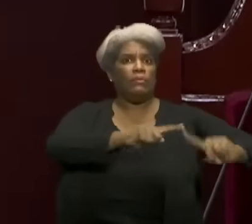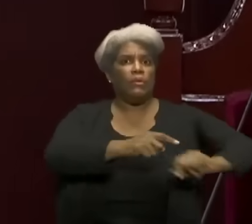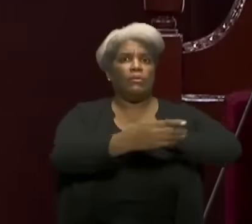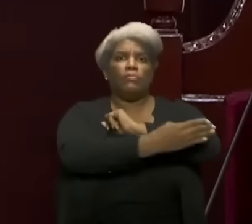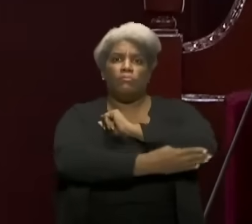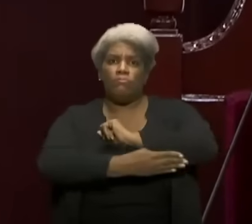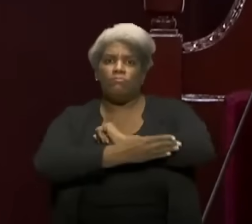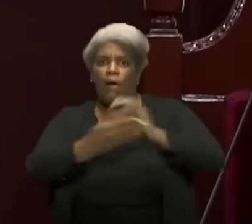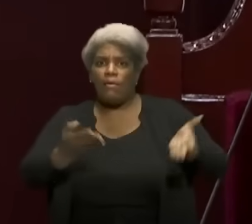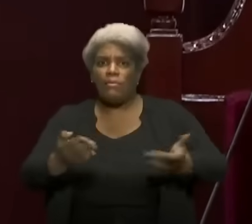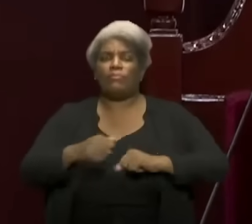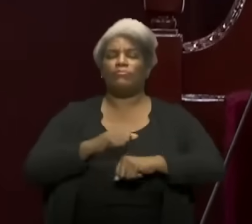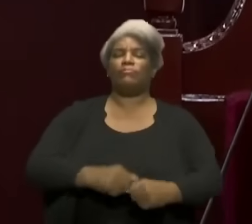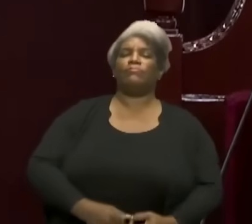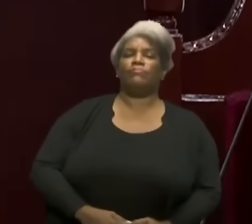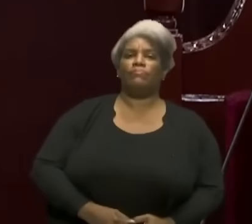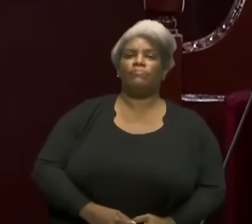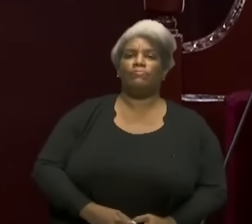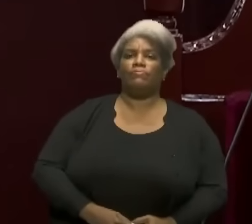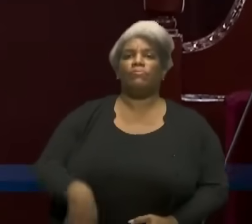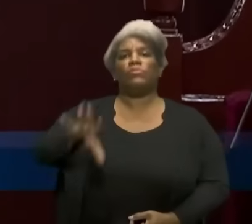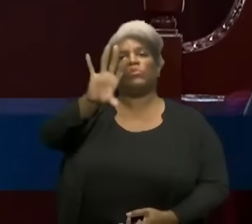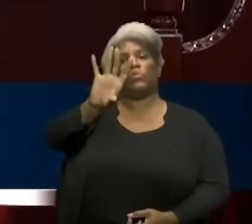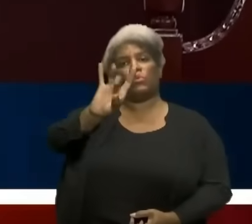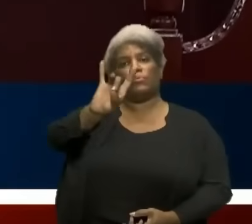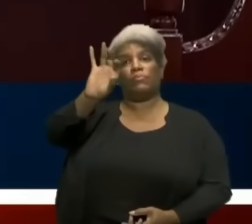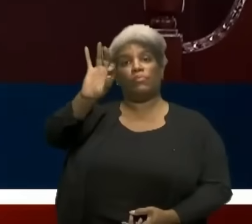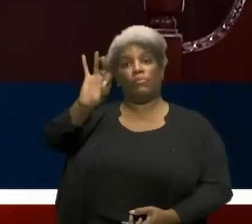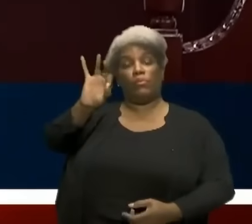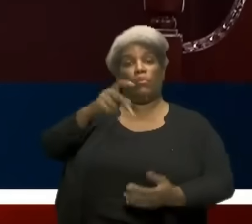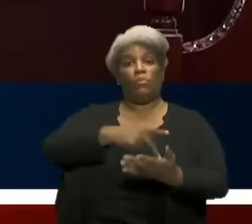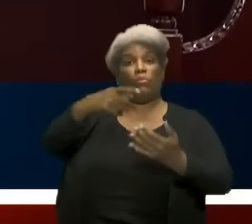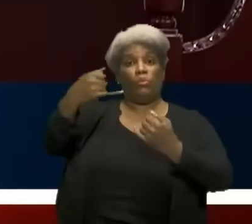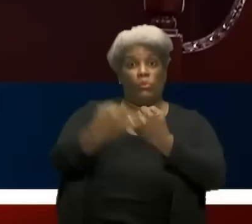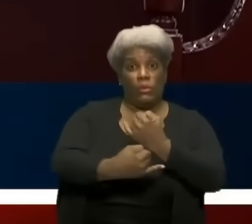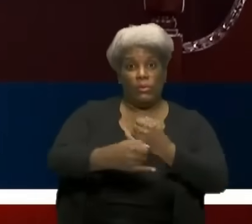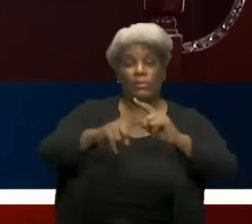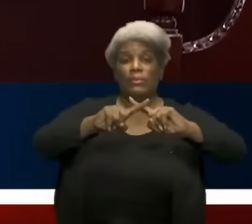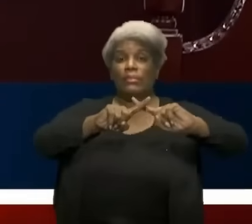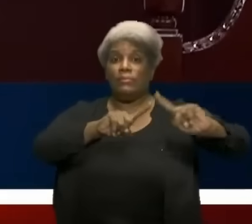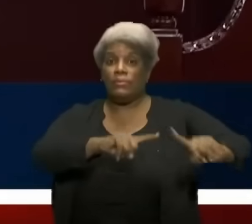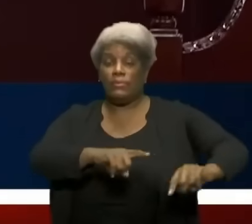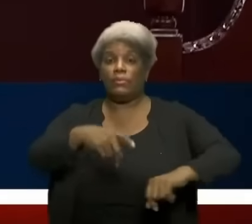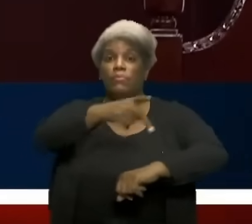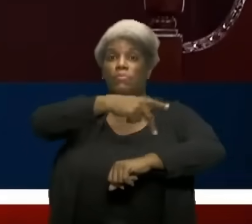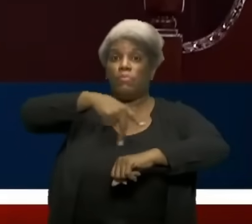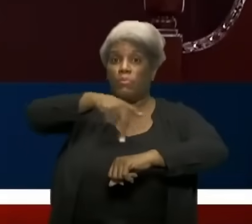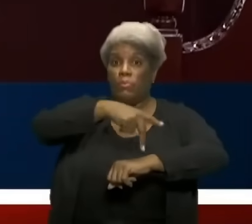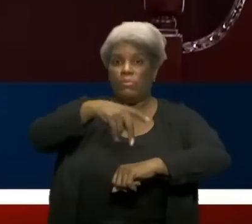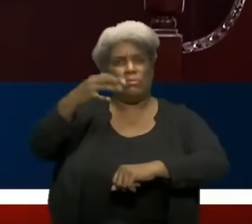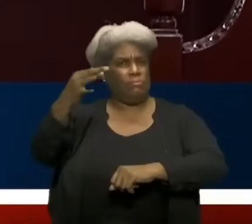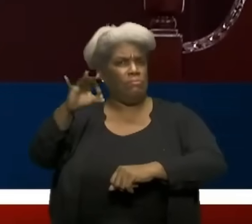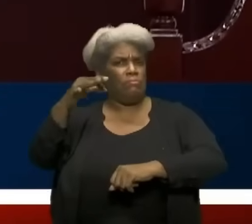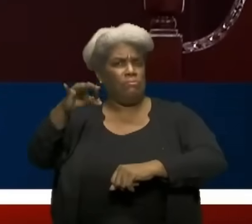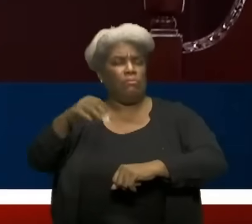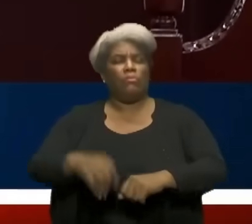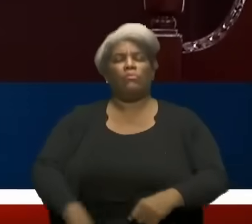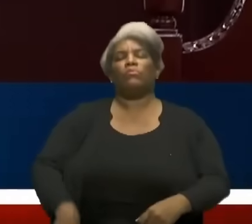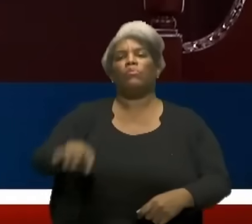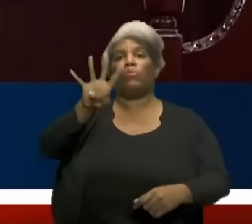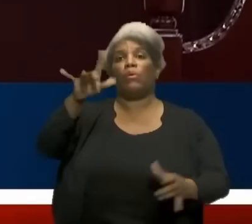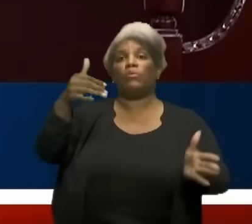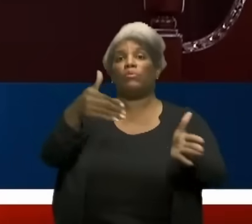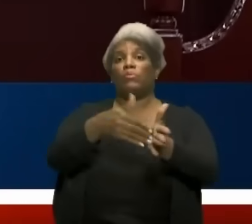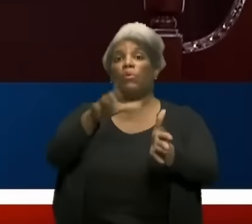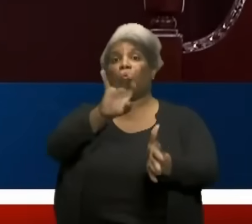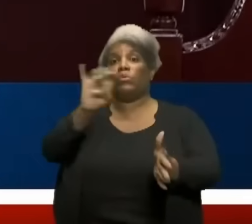país hemos intervenido 89 proyectos en 18 provincias con un valor 8,400 millones